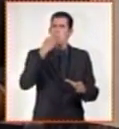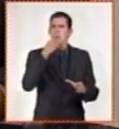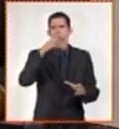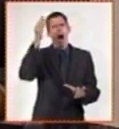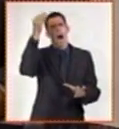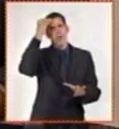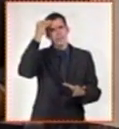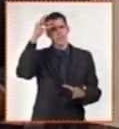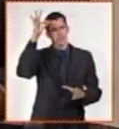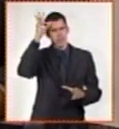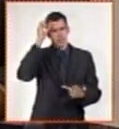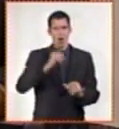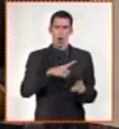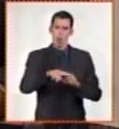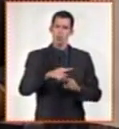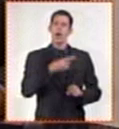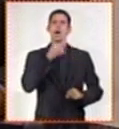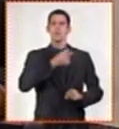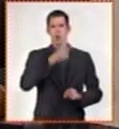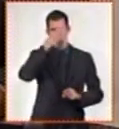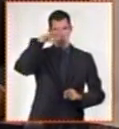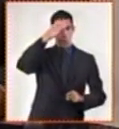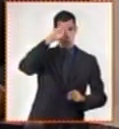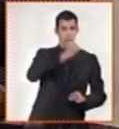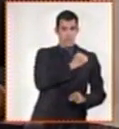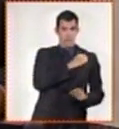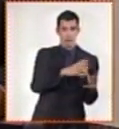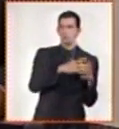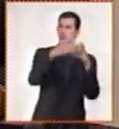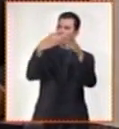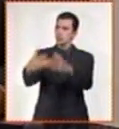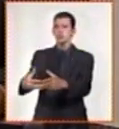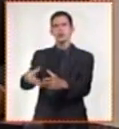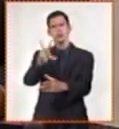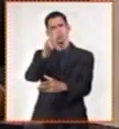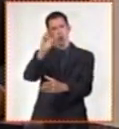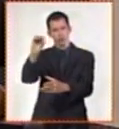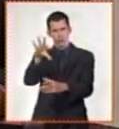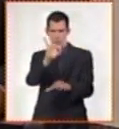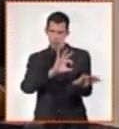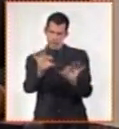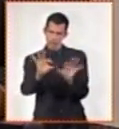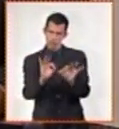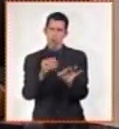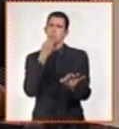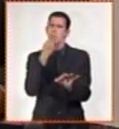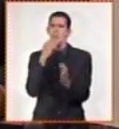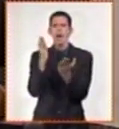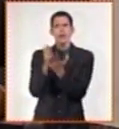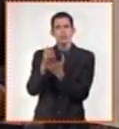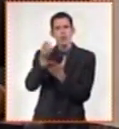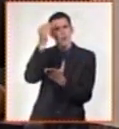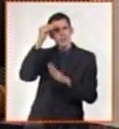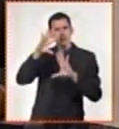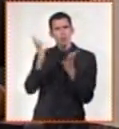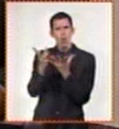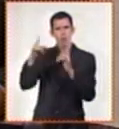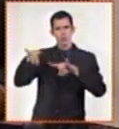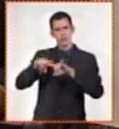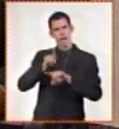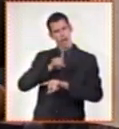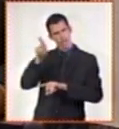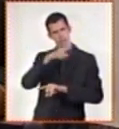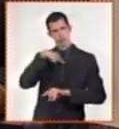marzo de este año se lanzó oficialmente el proyecto de enseñanza de chino en la escuela